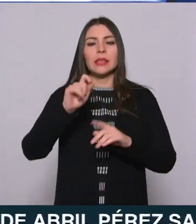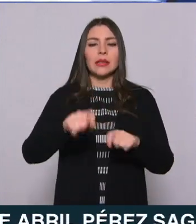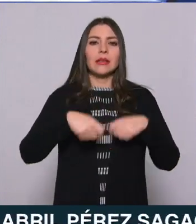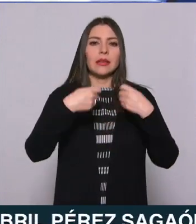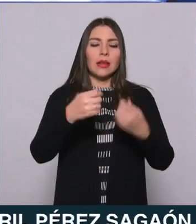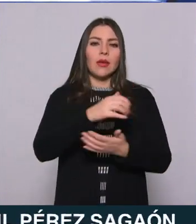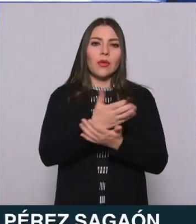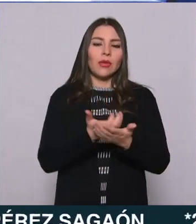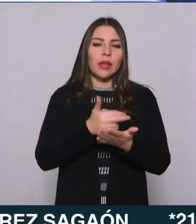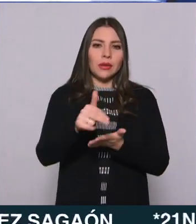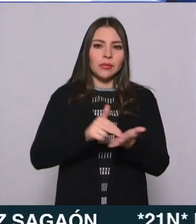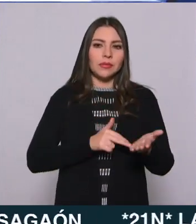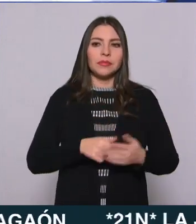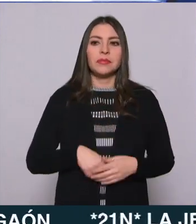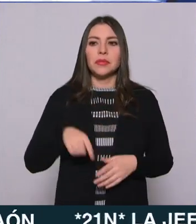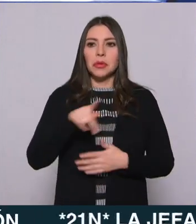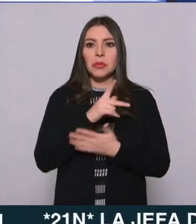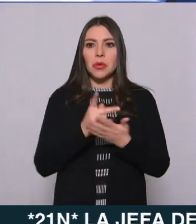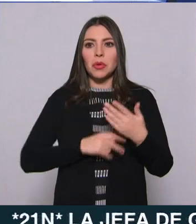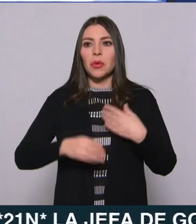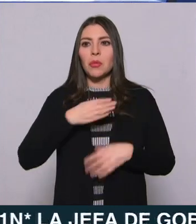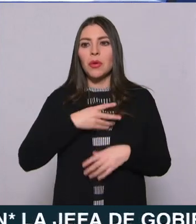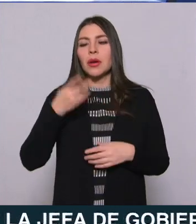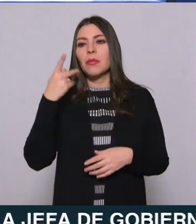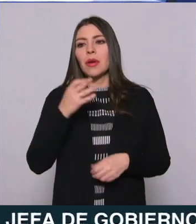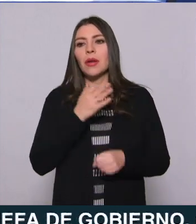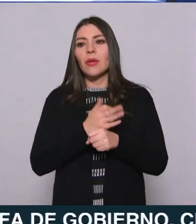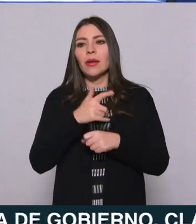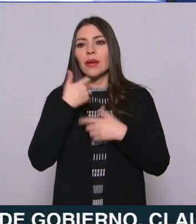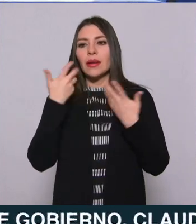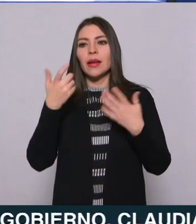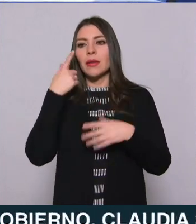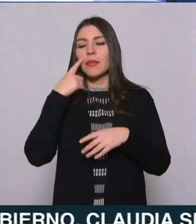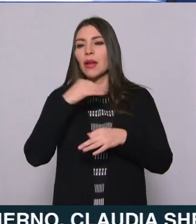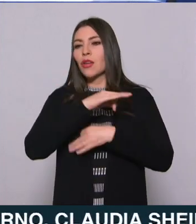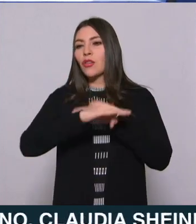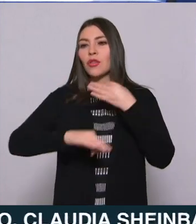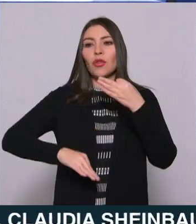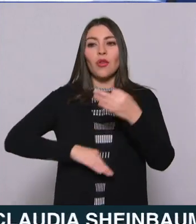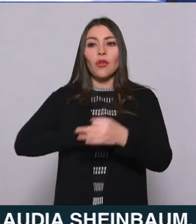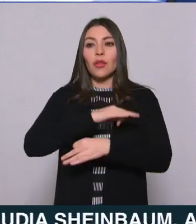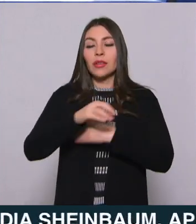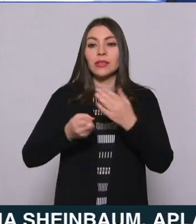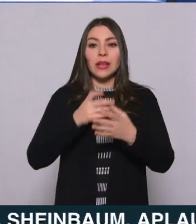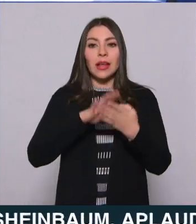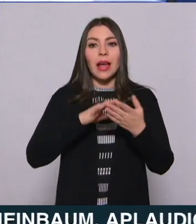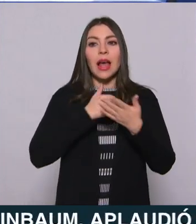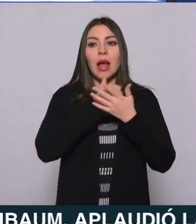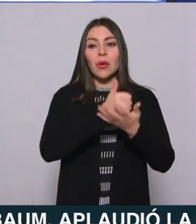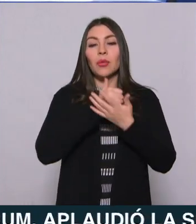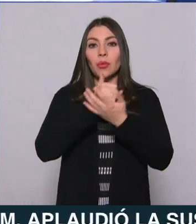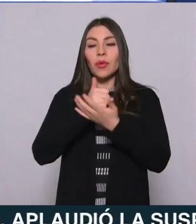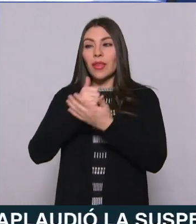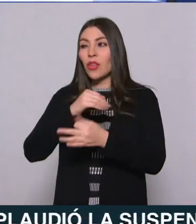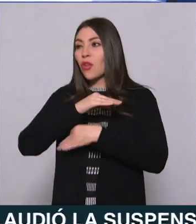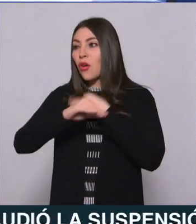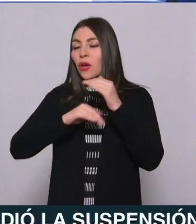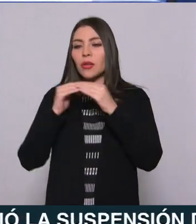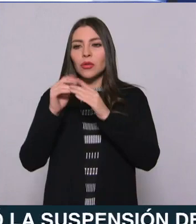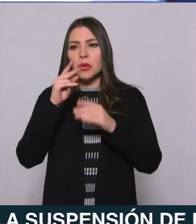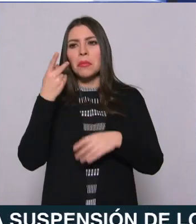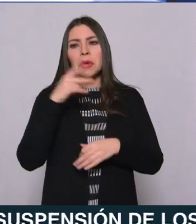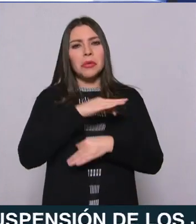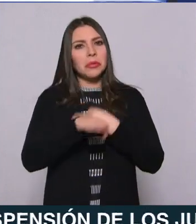muy exitoso este programa. Lo malo es que no tenemos la capacidad que quisiéramos de a todos los que salen del sistema poderlos meter este programa, pero ha sido